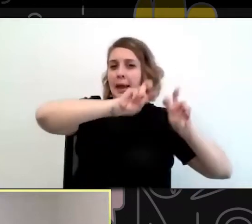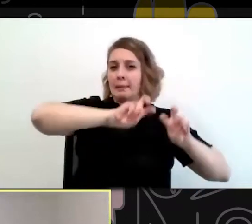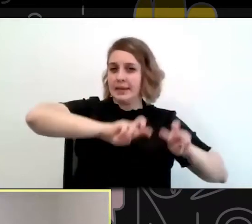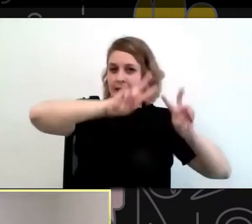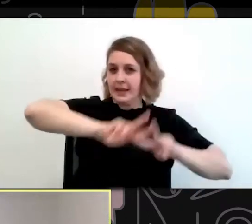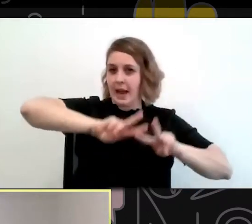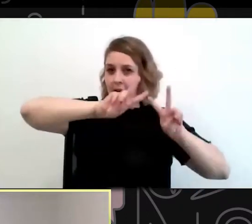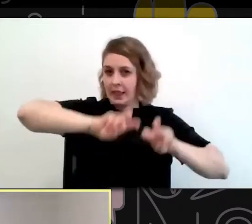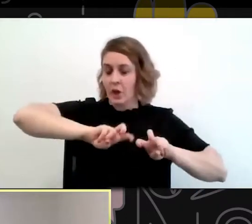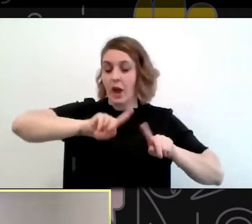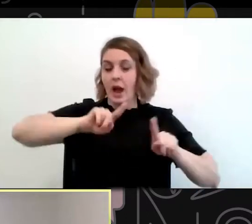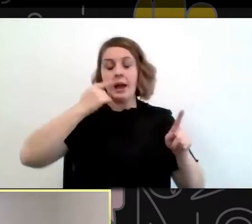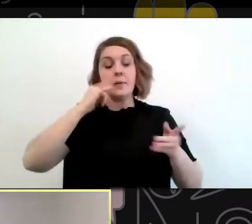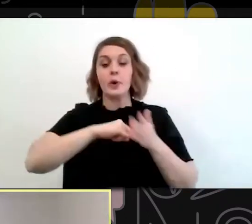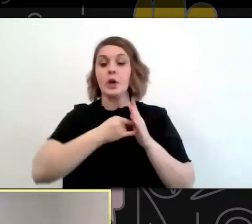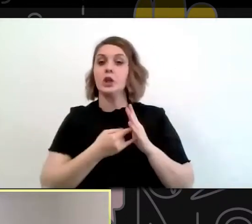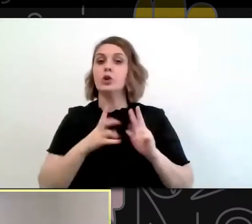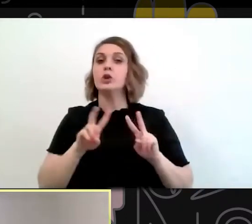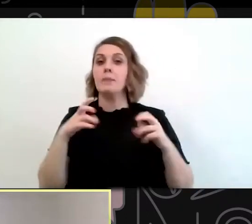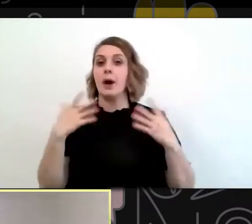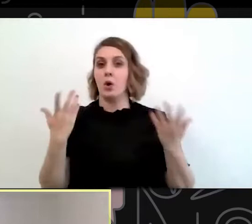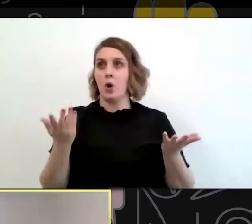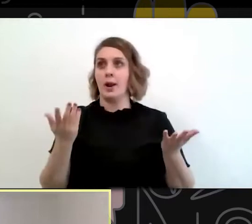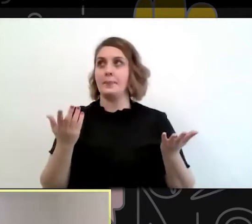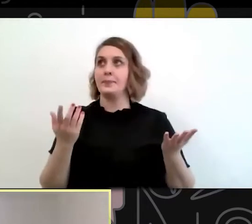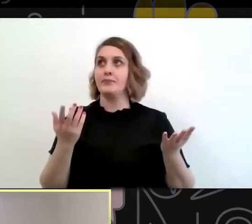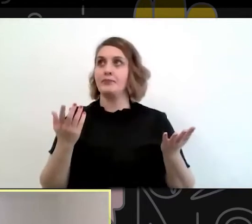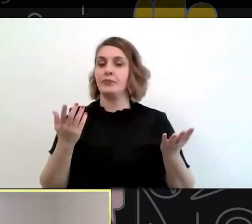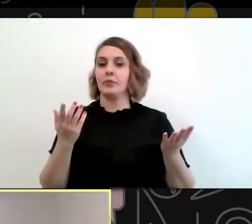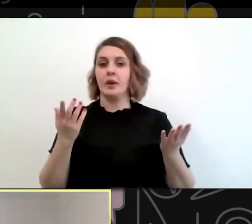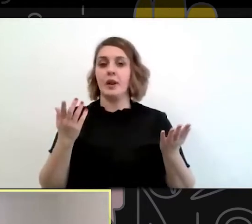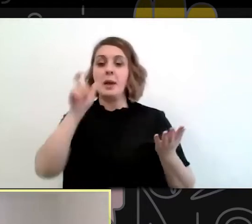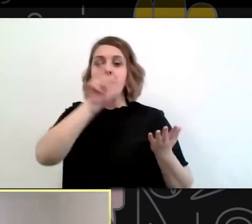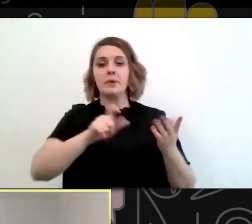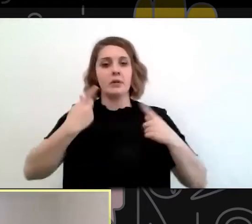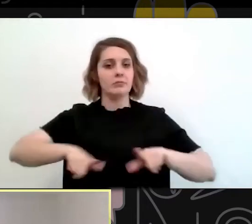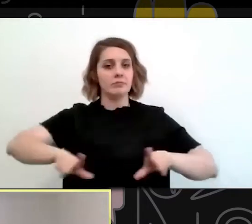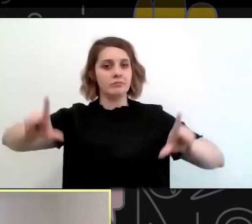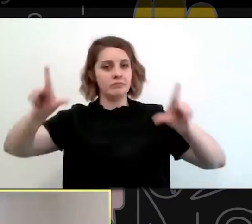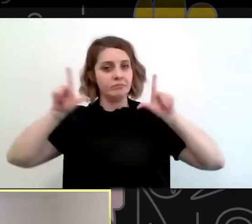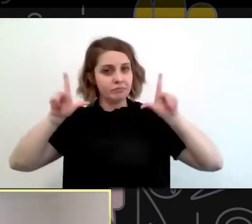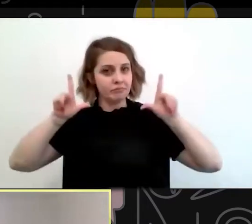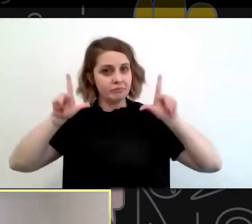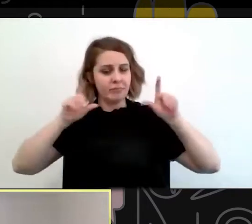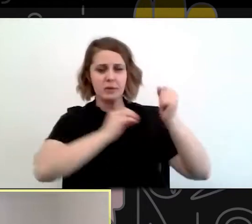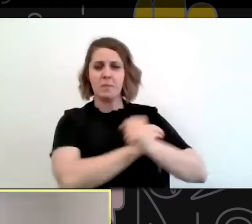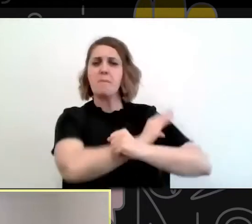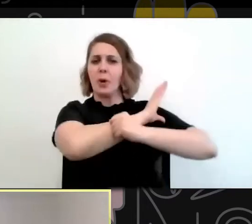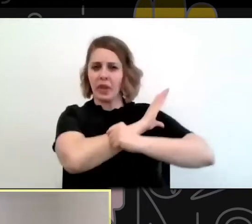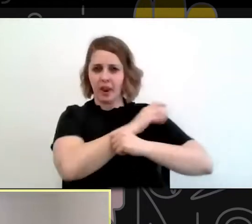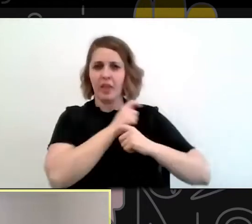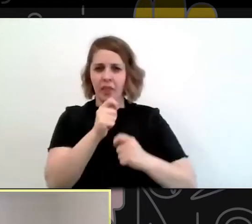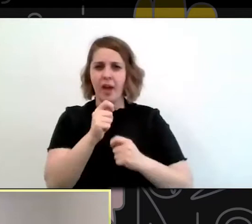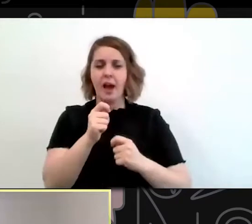es, o bien nuestros proyectos suelen tratar de poner en el centro a las personas, o sea, incluso de empoderarlas a través